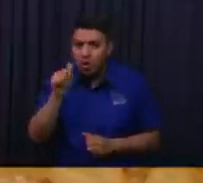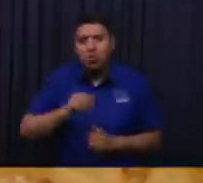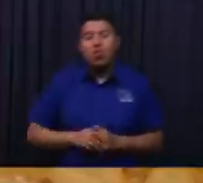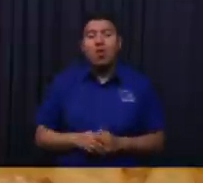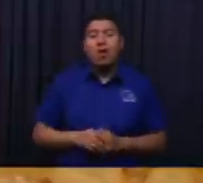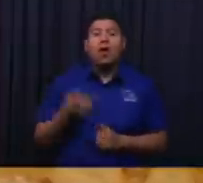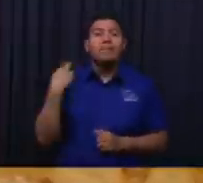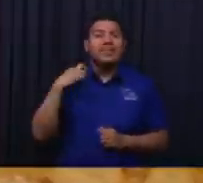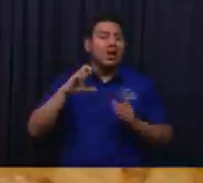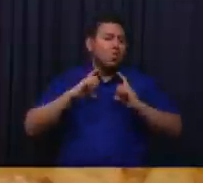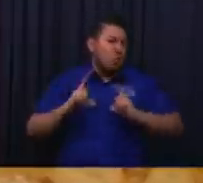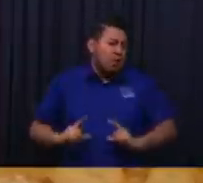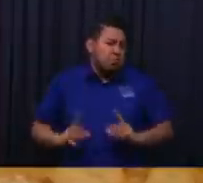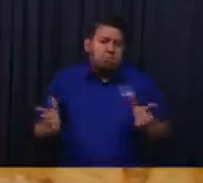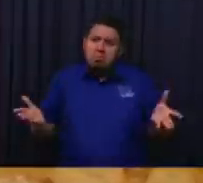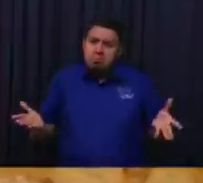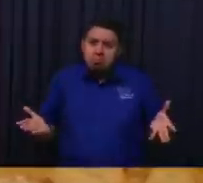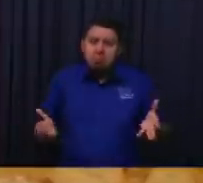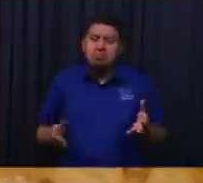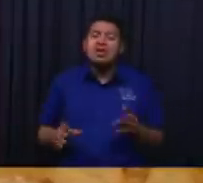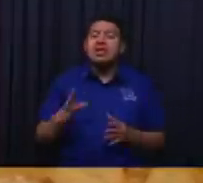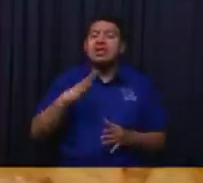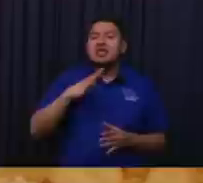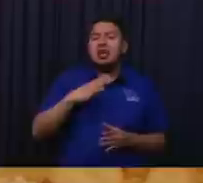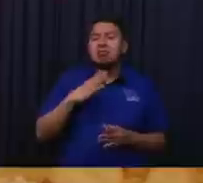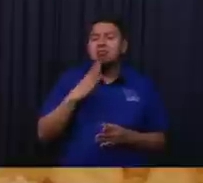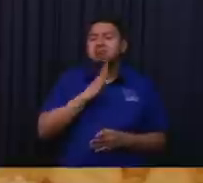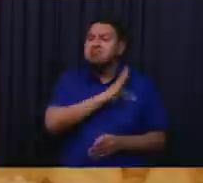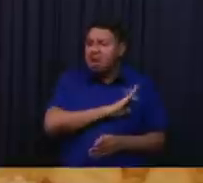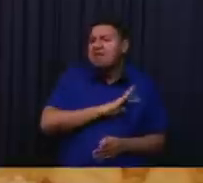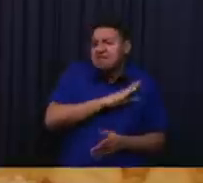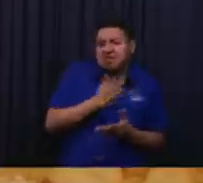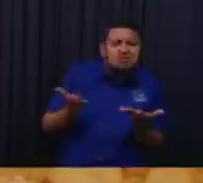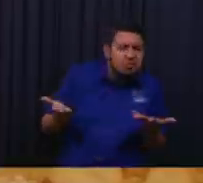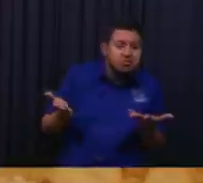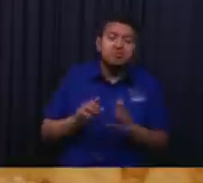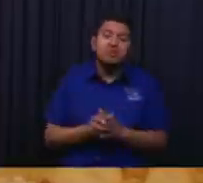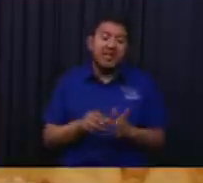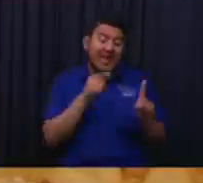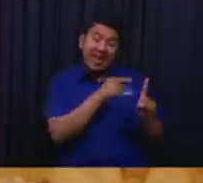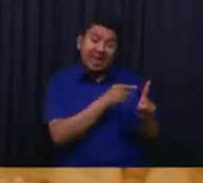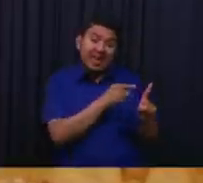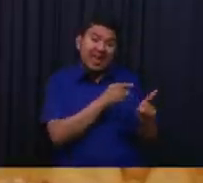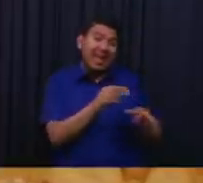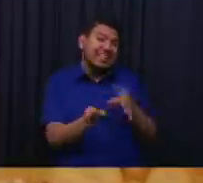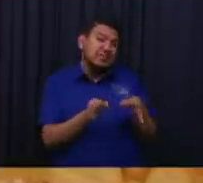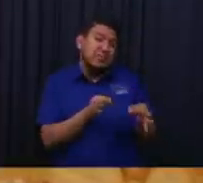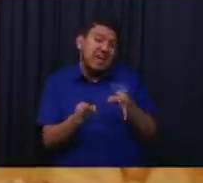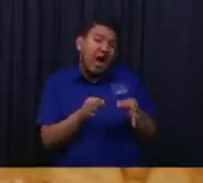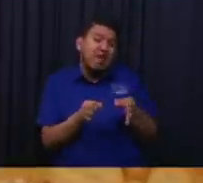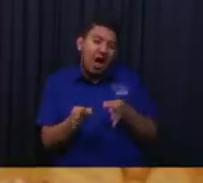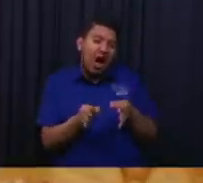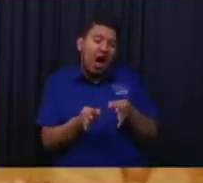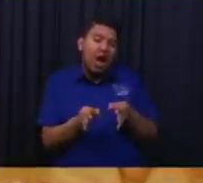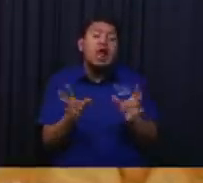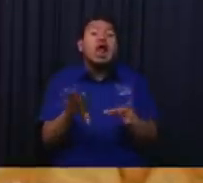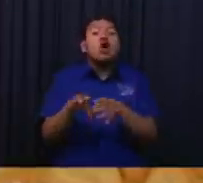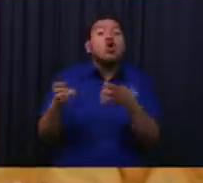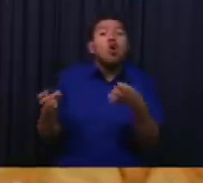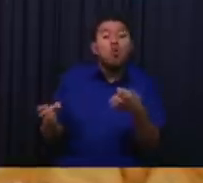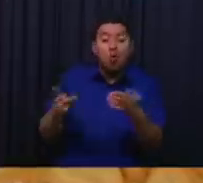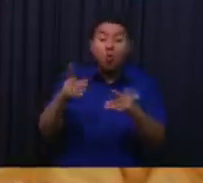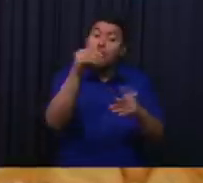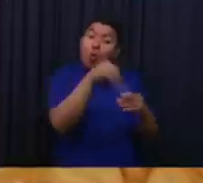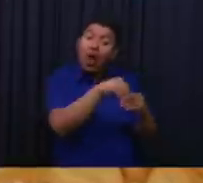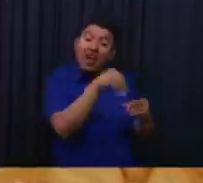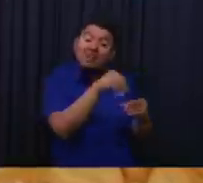ser guardado. Él me decía, me explicaba acerca de los taninos que